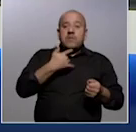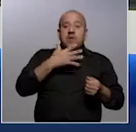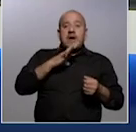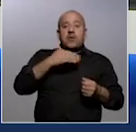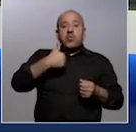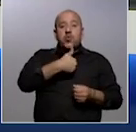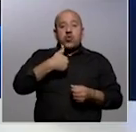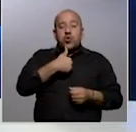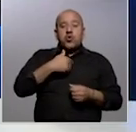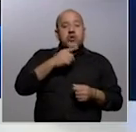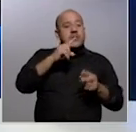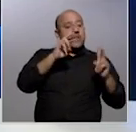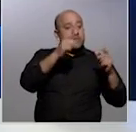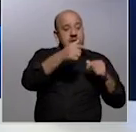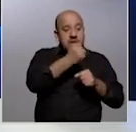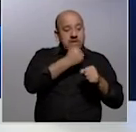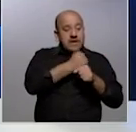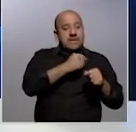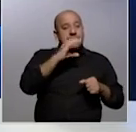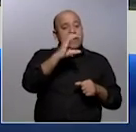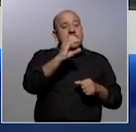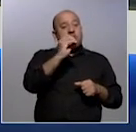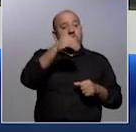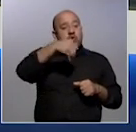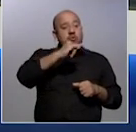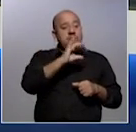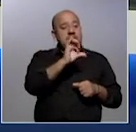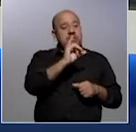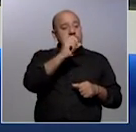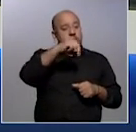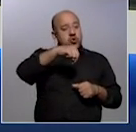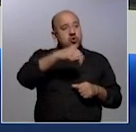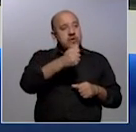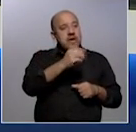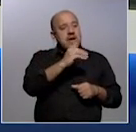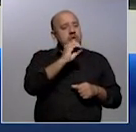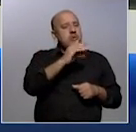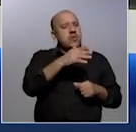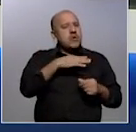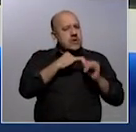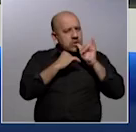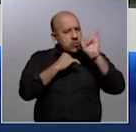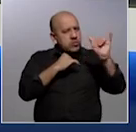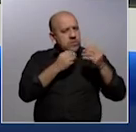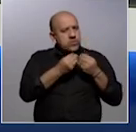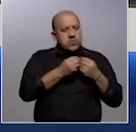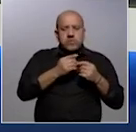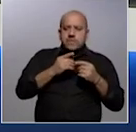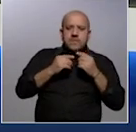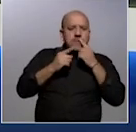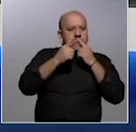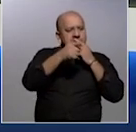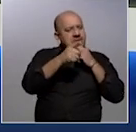para el sistema carcelario que trabaja en eso y en las últimas horas ha habido denuncias muy fuertes que tantas denuncias o casos